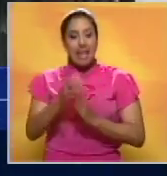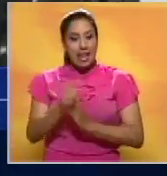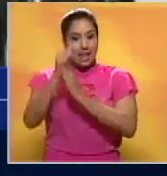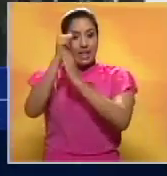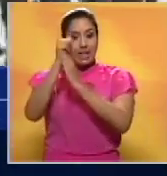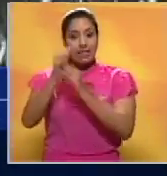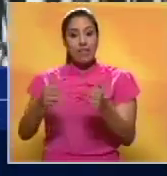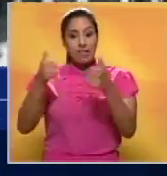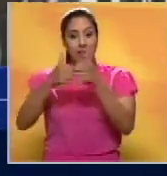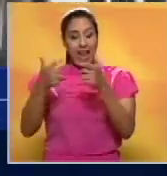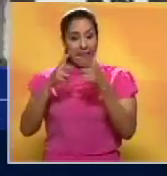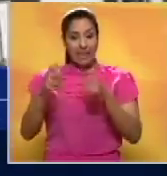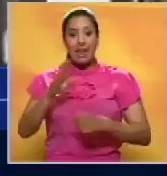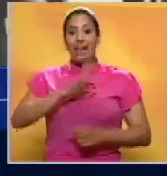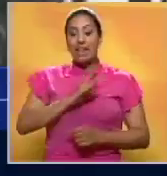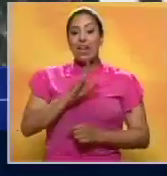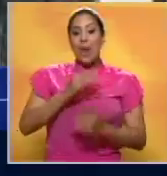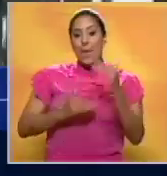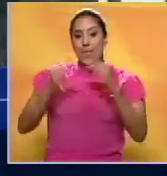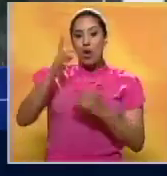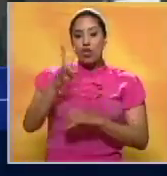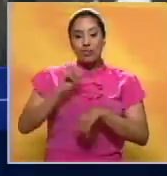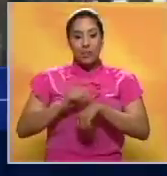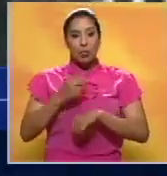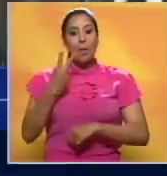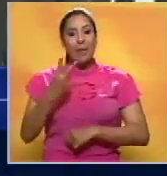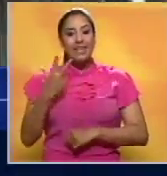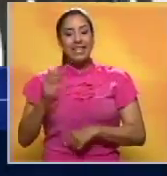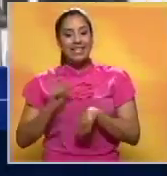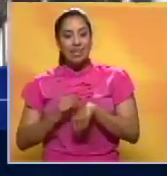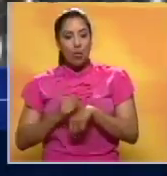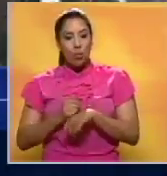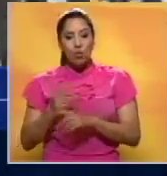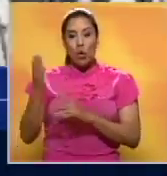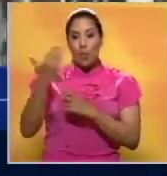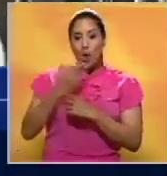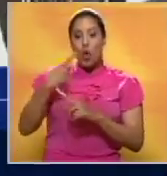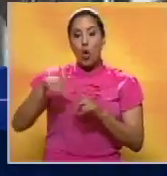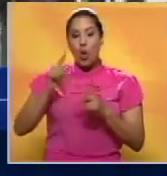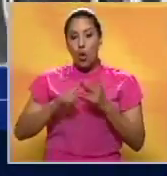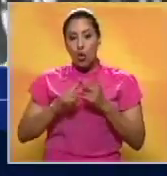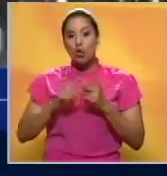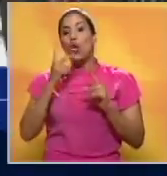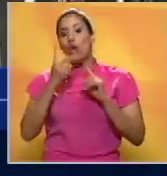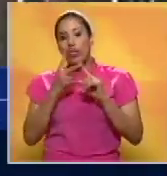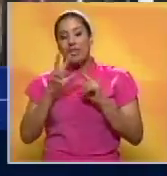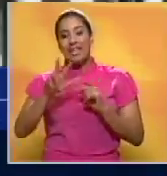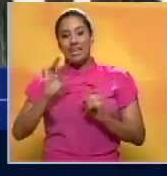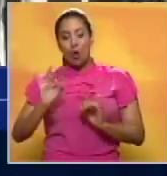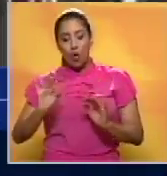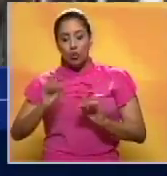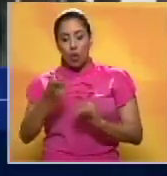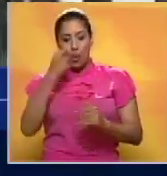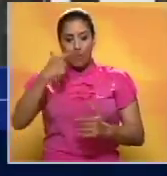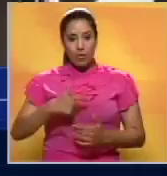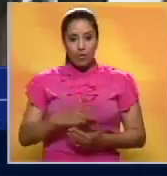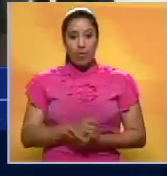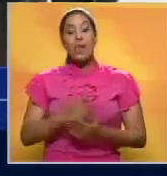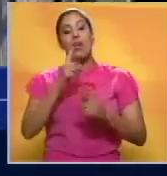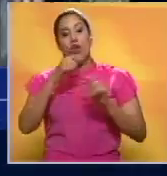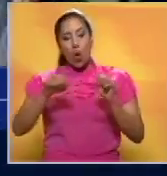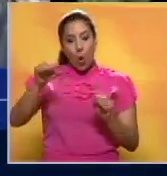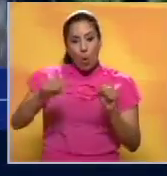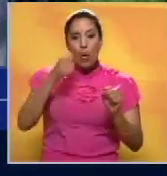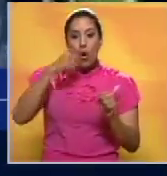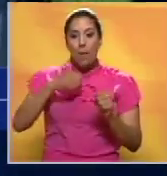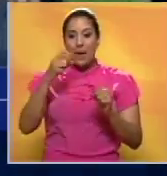de la clasificación general con una ventaja de 2 minutos 23 segundos sobre Nairo Quintana y 2:38 sobre Bauke Mollema. Thibaut